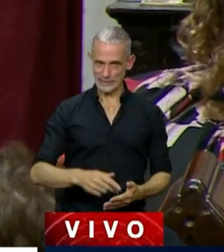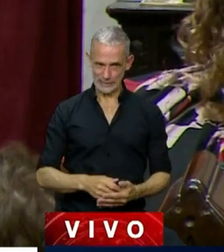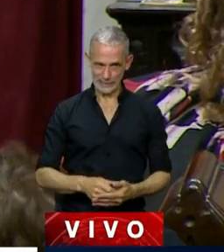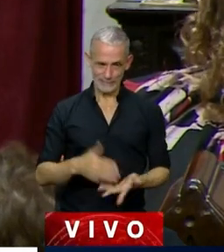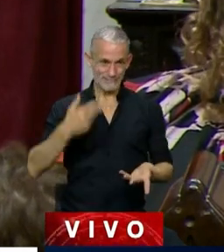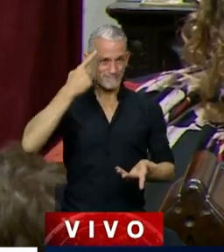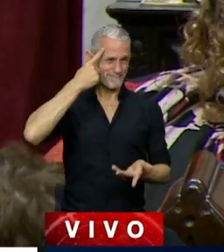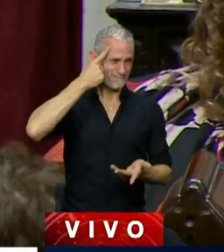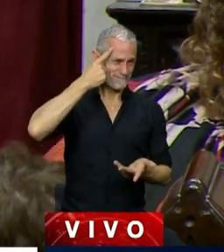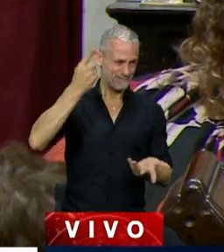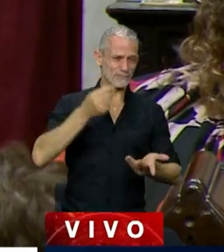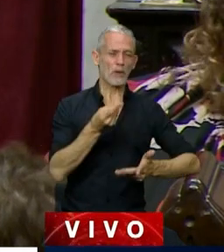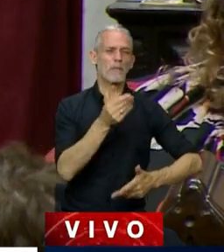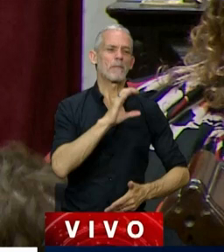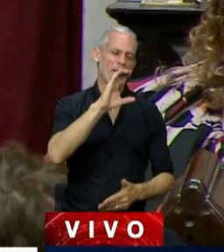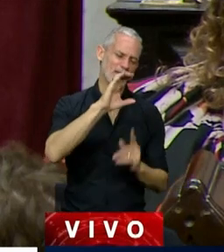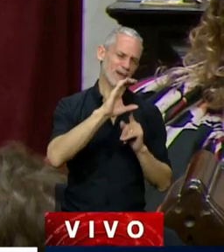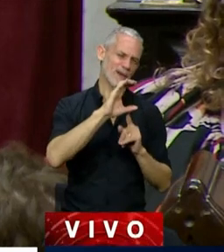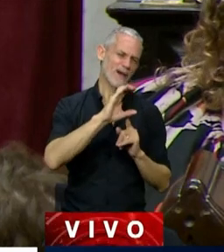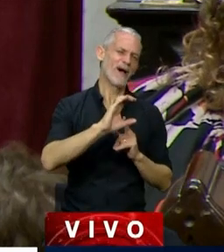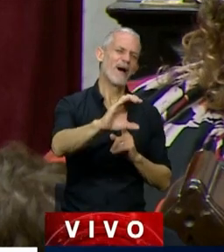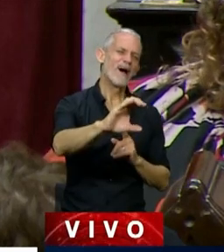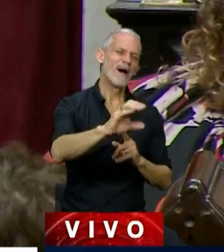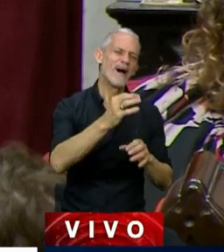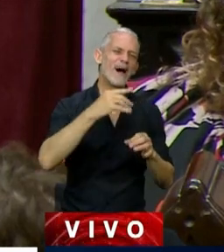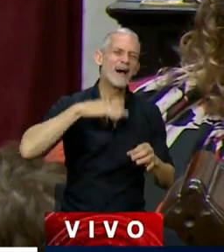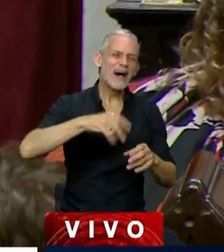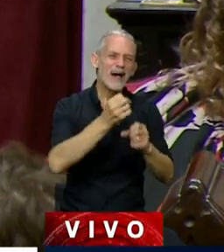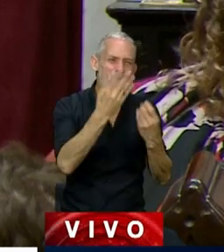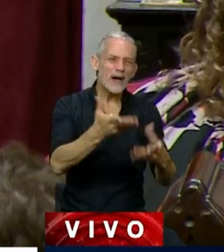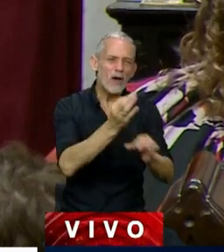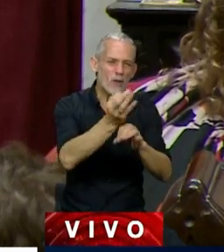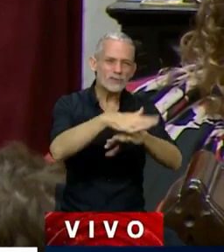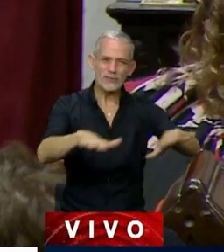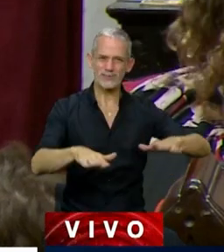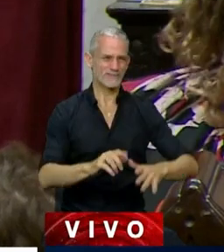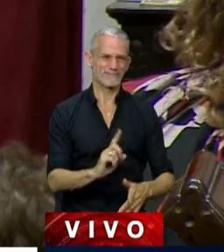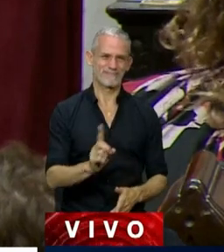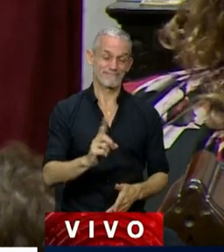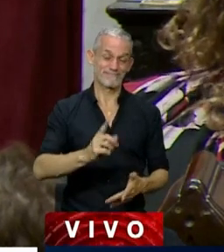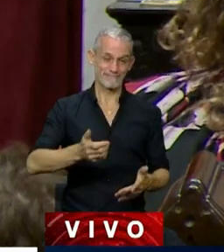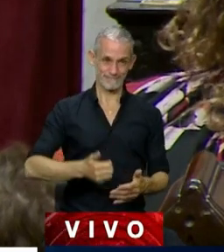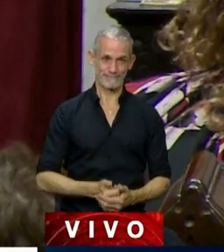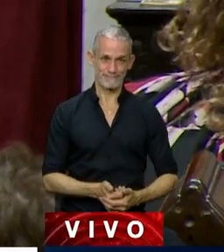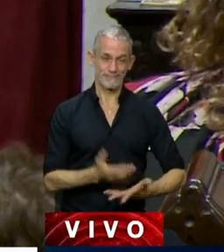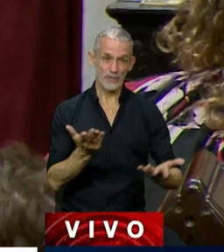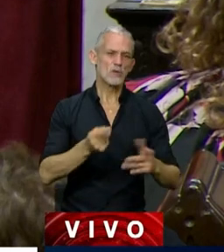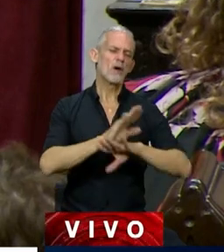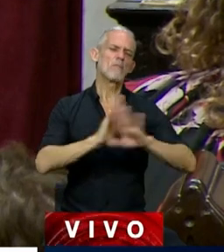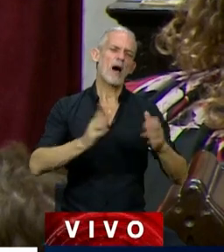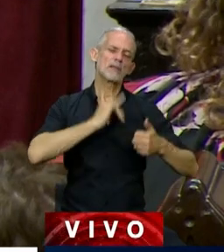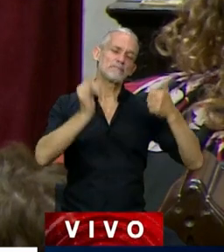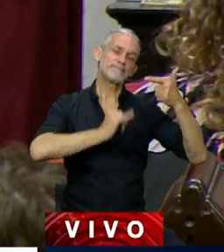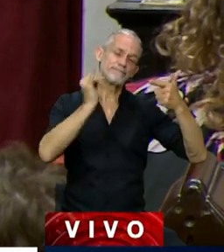podemos suponer que ese dinero no va a ir a mejorar la educación de los chicos. Basta de